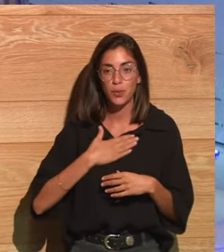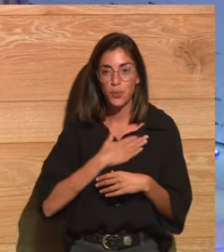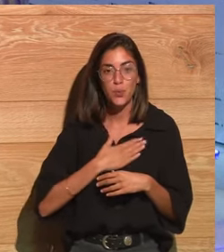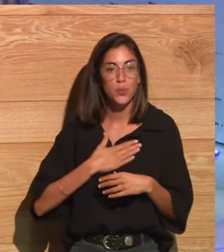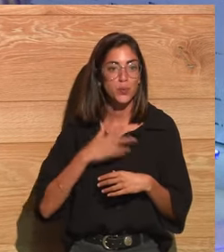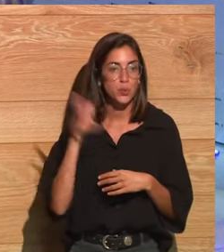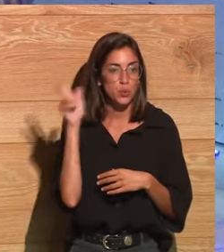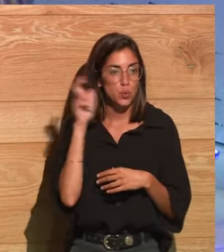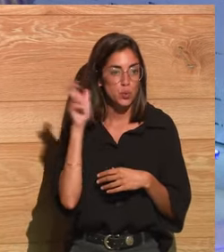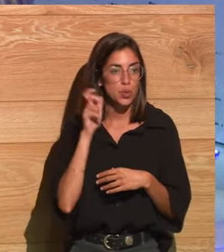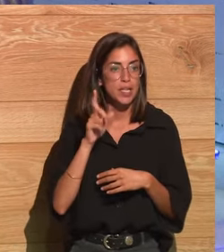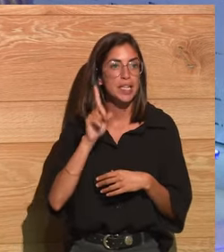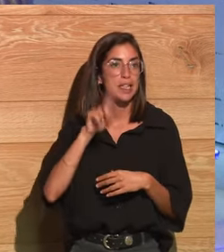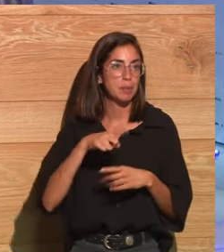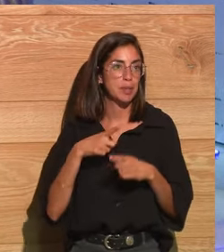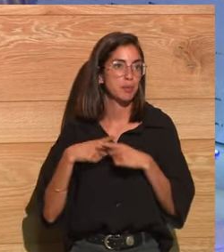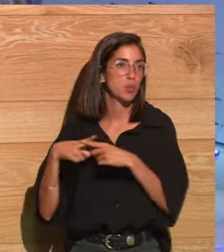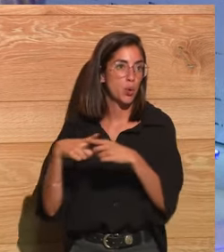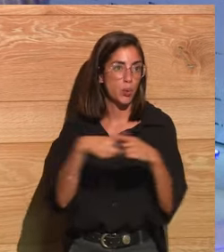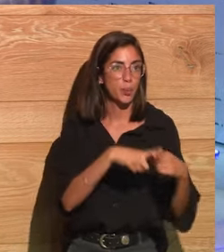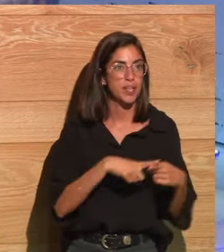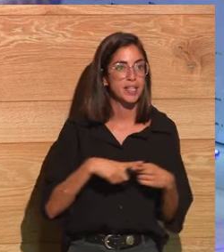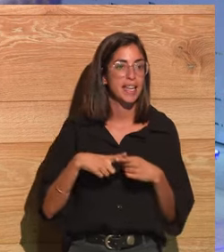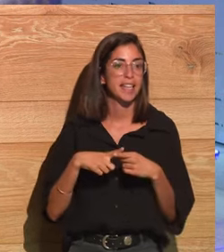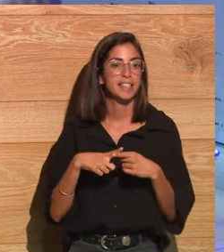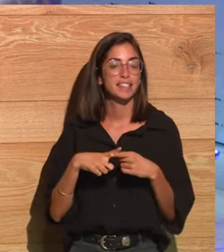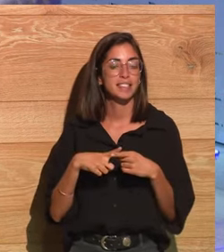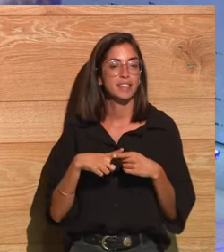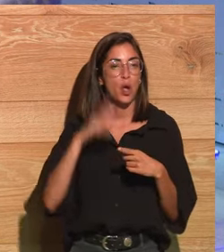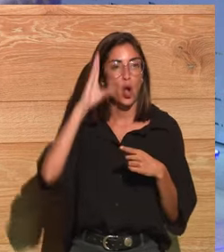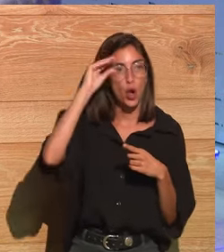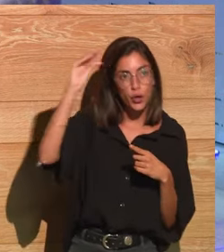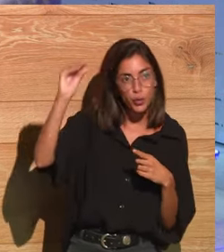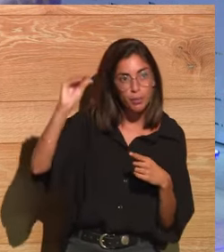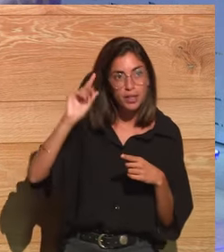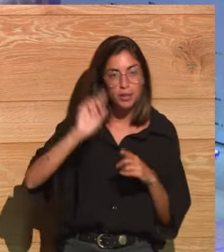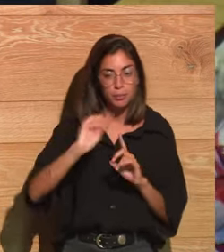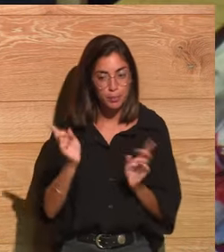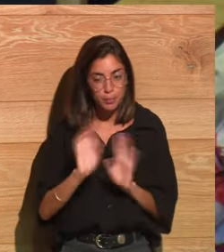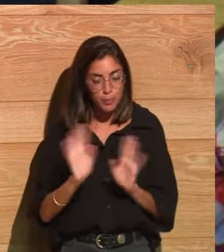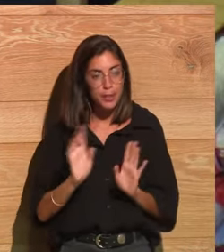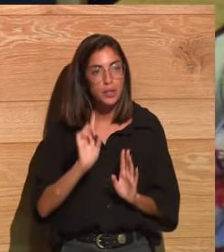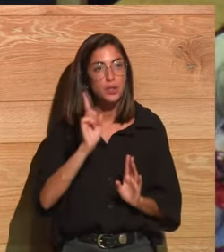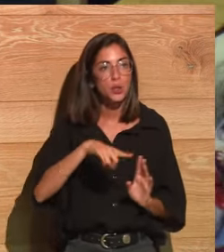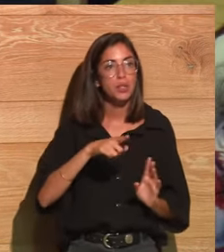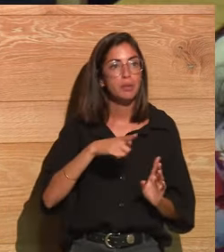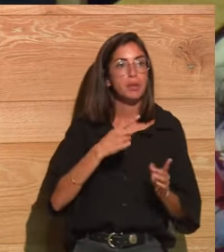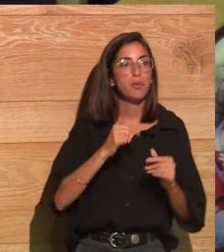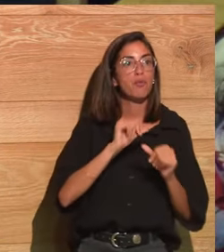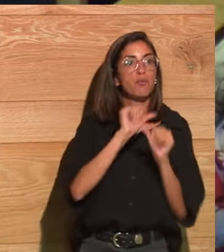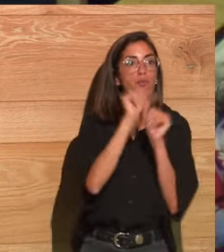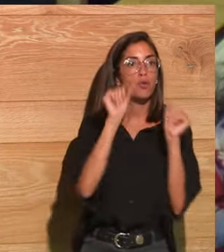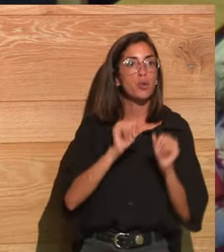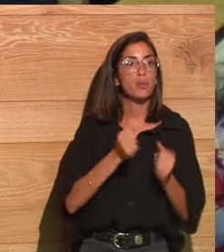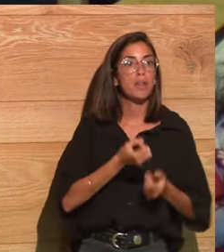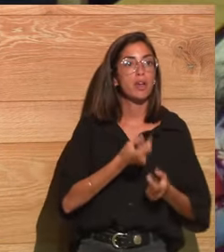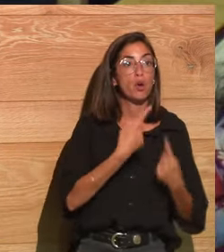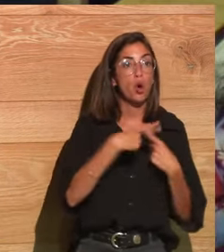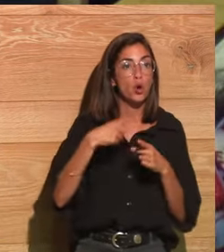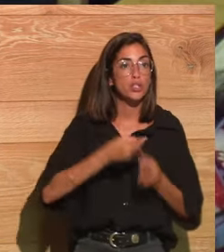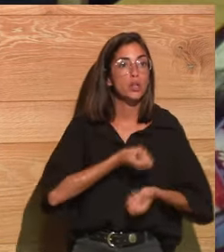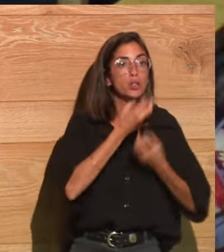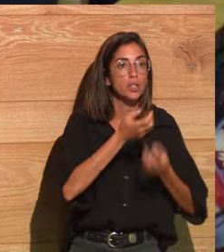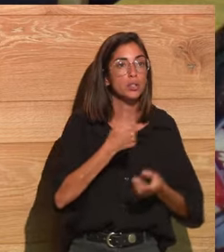escucharos y que compartáis, pues no solamente el conocimiento, sino las buenas artes de cómo se cuentan las cosas.